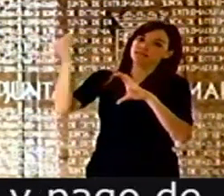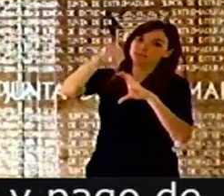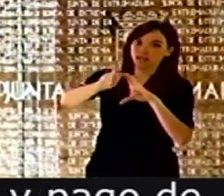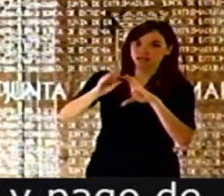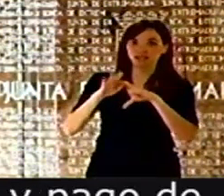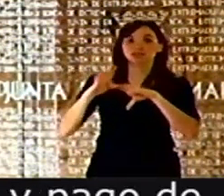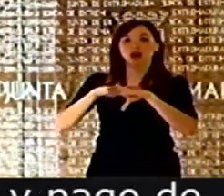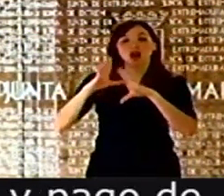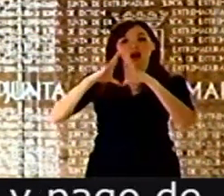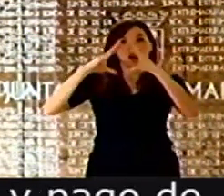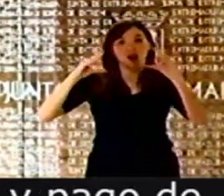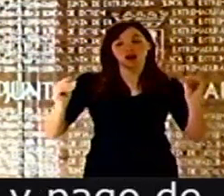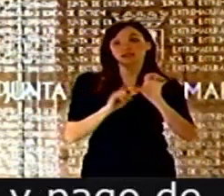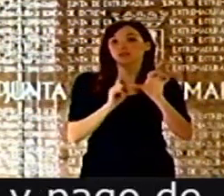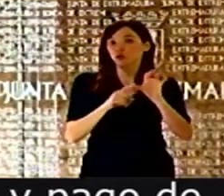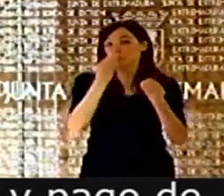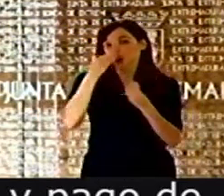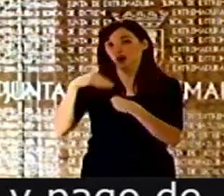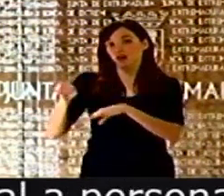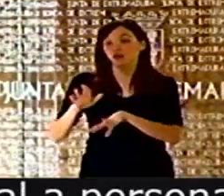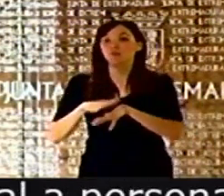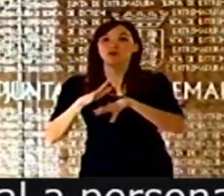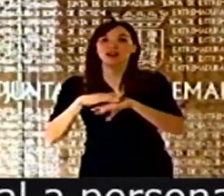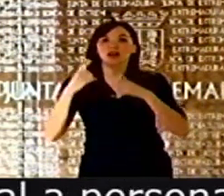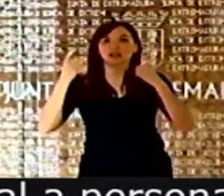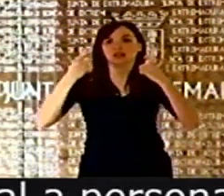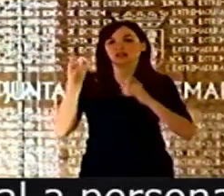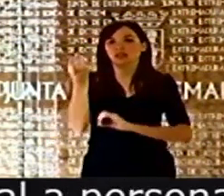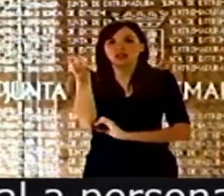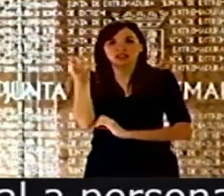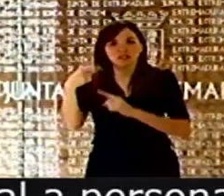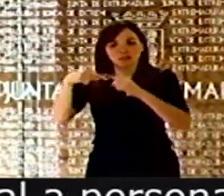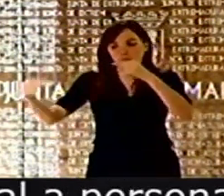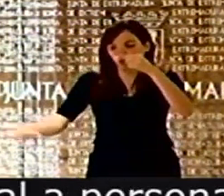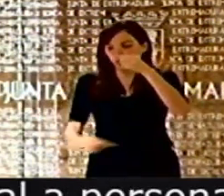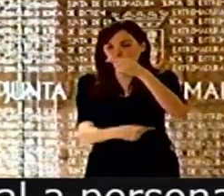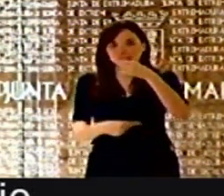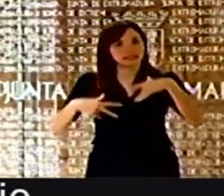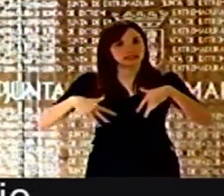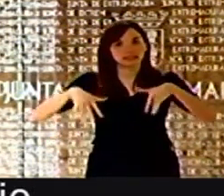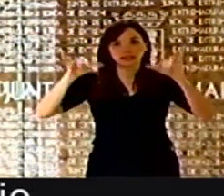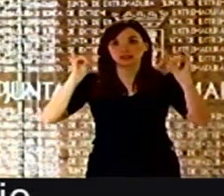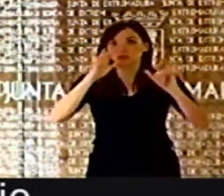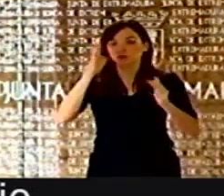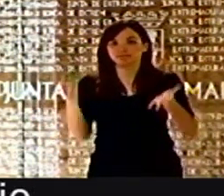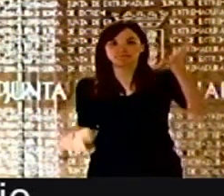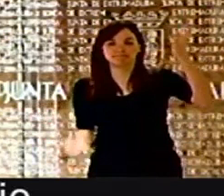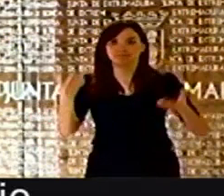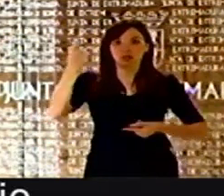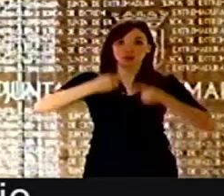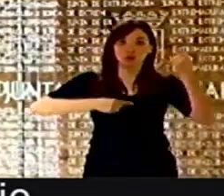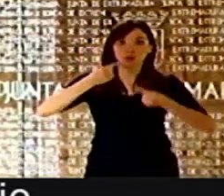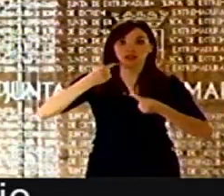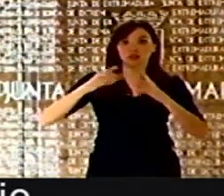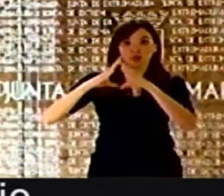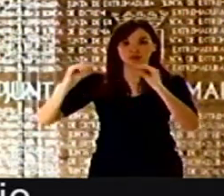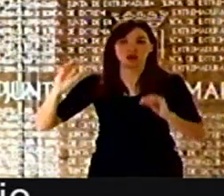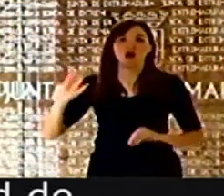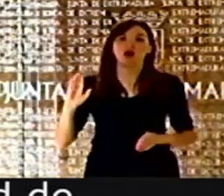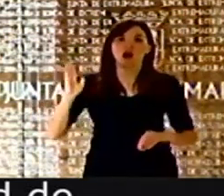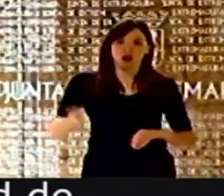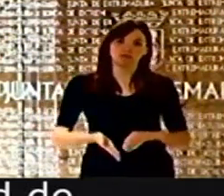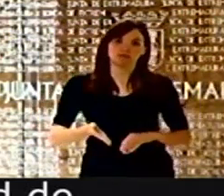a la Universidad de Extremadura para no provocar déficits innecesarios que comprometan la estabilidad presupuestaria de nuestra universidad pública. Es